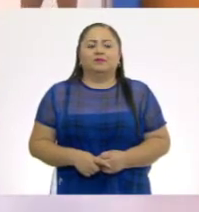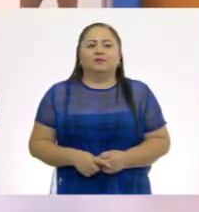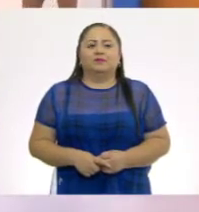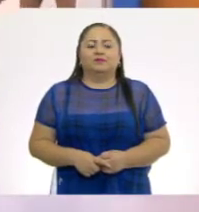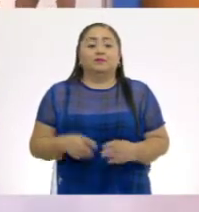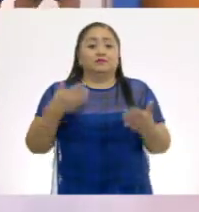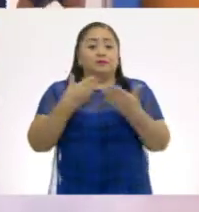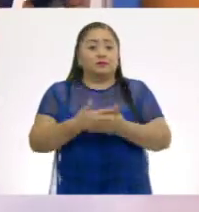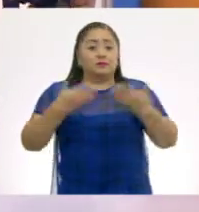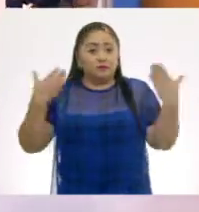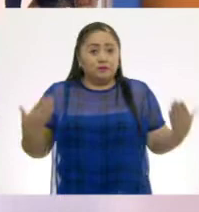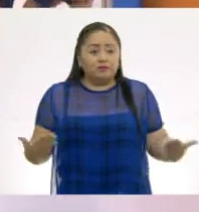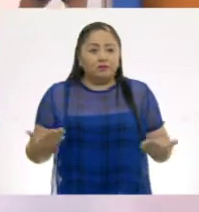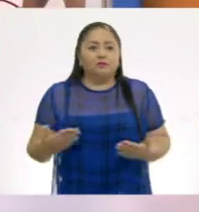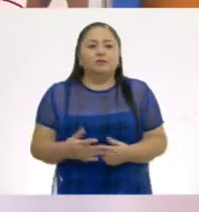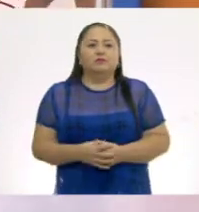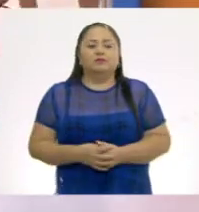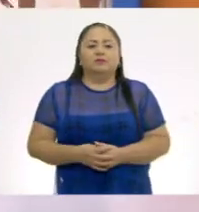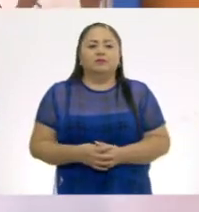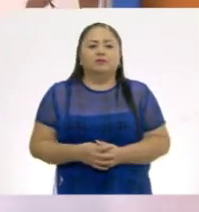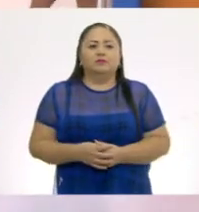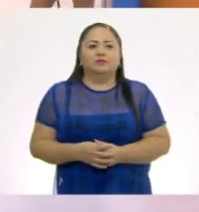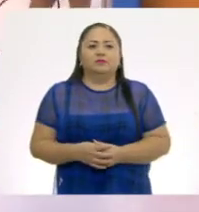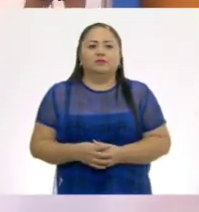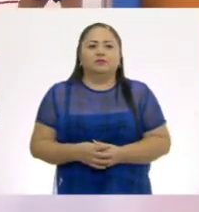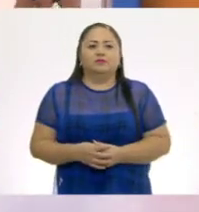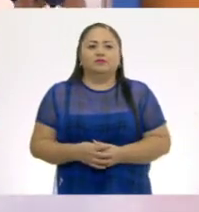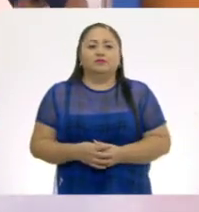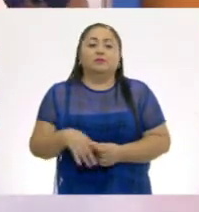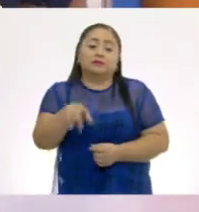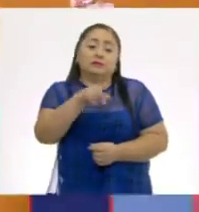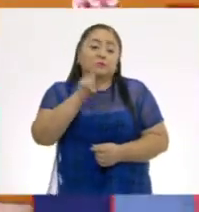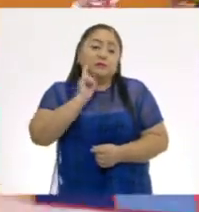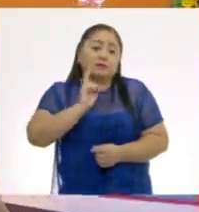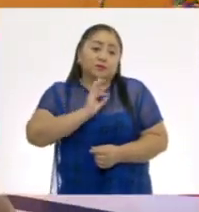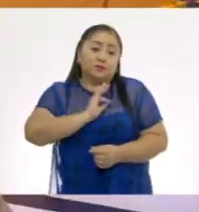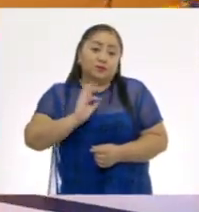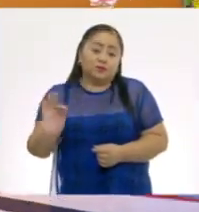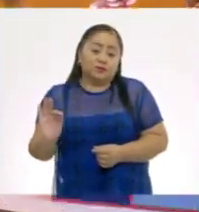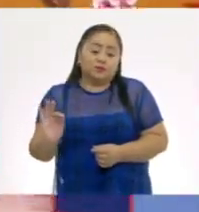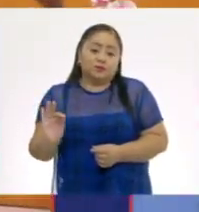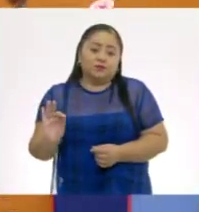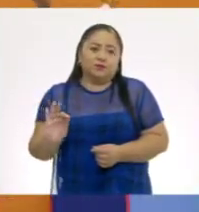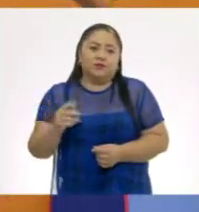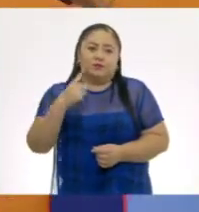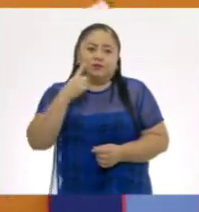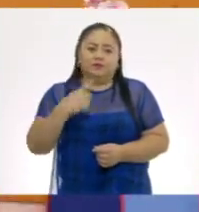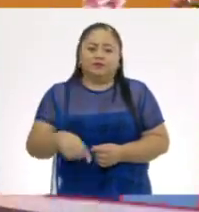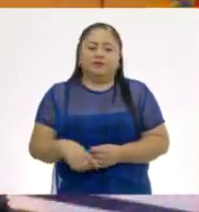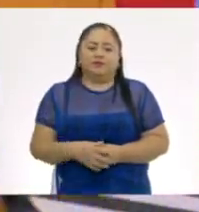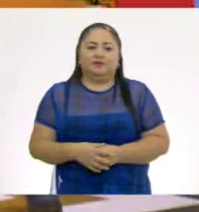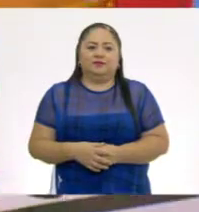ahora vamos a tomarlo. A ver si podemos. Y lo hacemos girar.